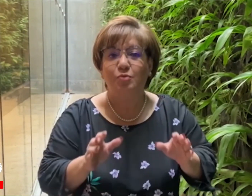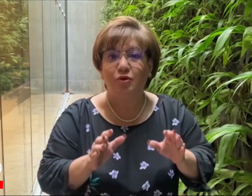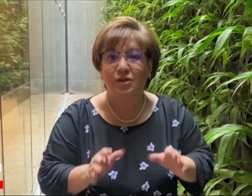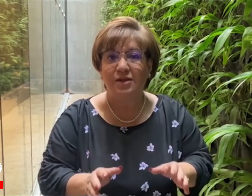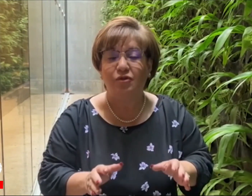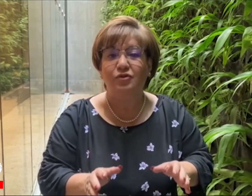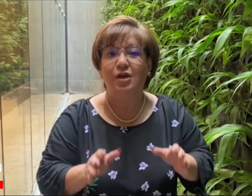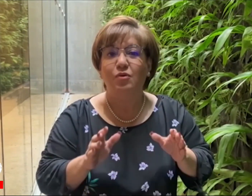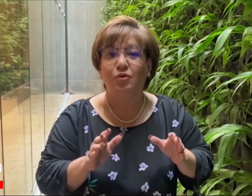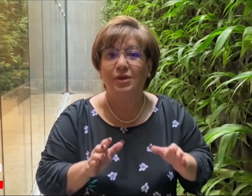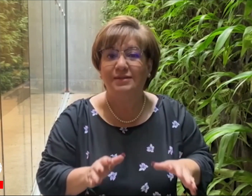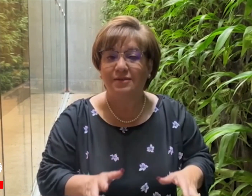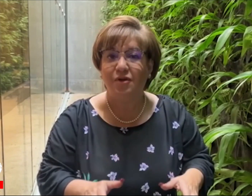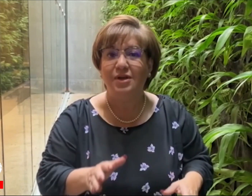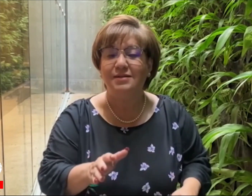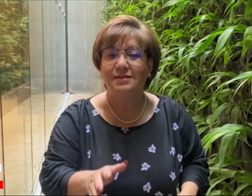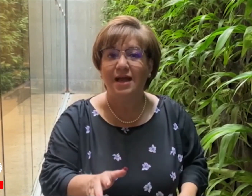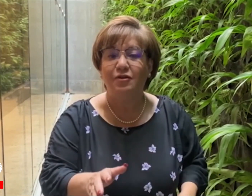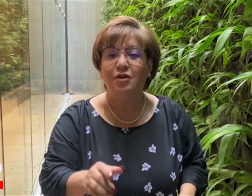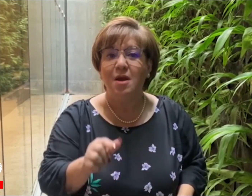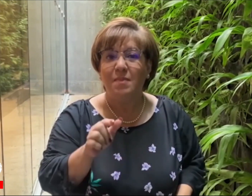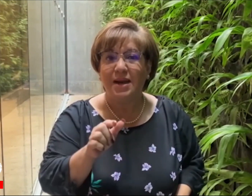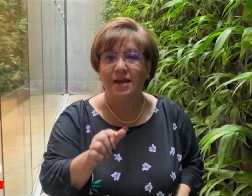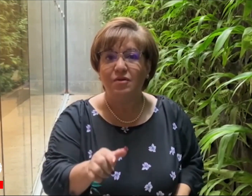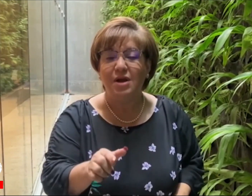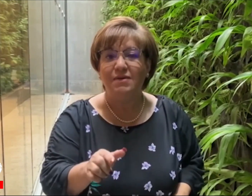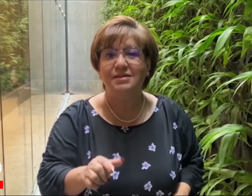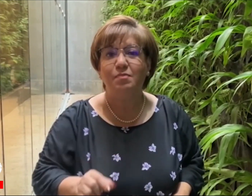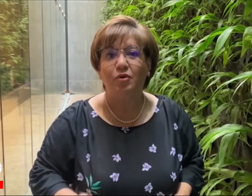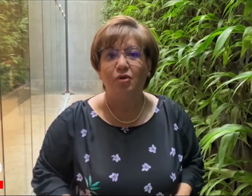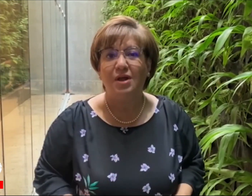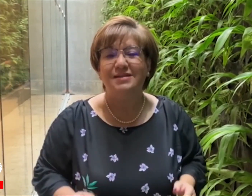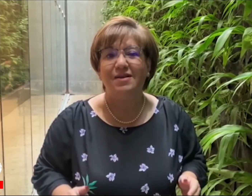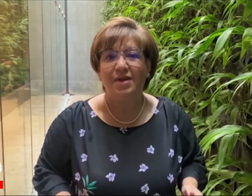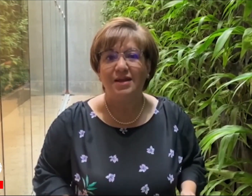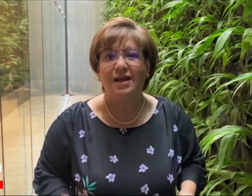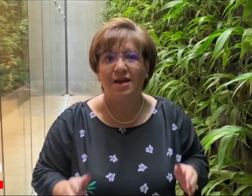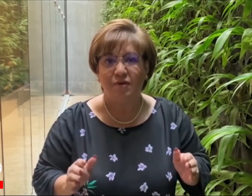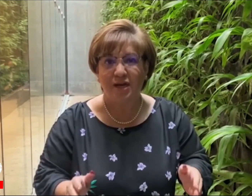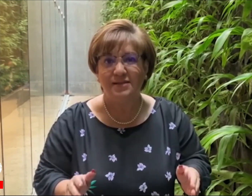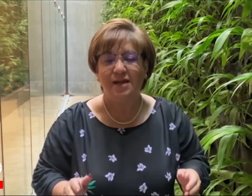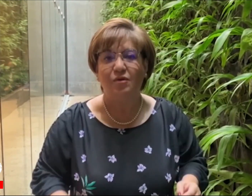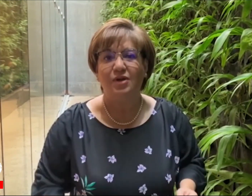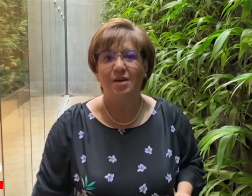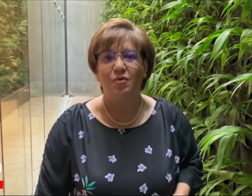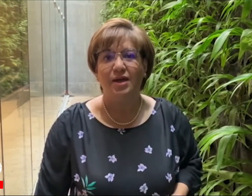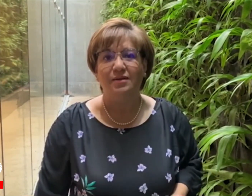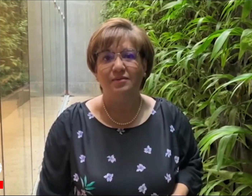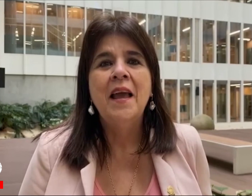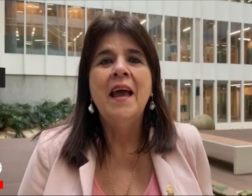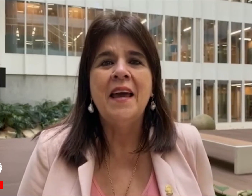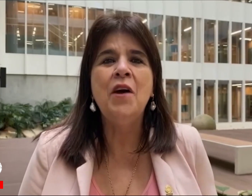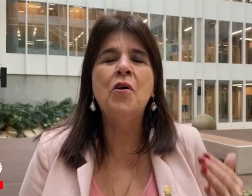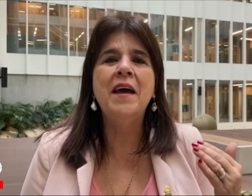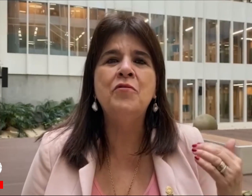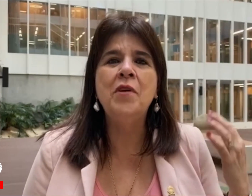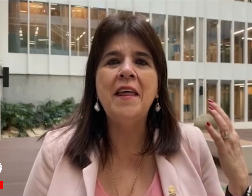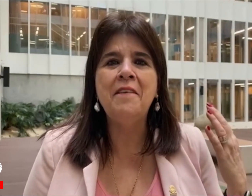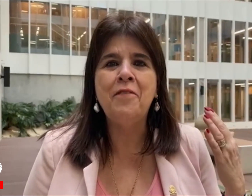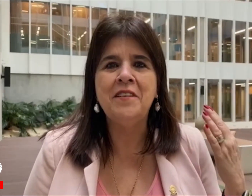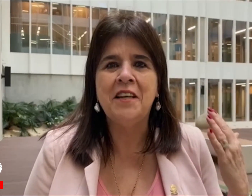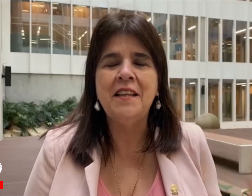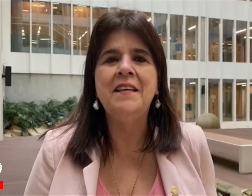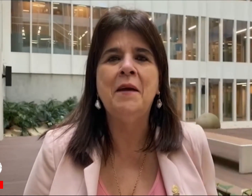los procesos de culturización necesarios para que de una vez y por todas se erradique la violencia contra la mujer. Creo que es